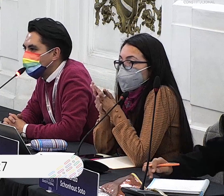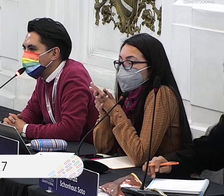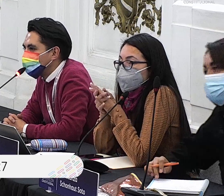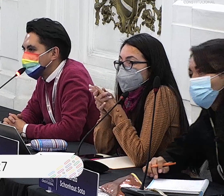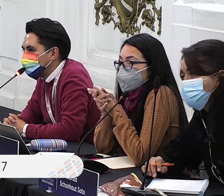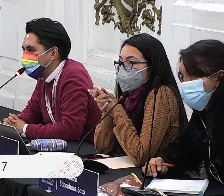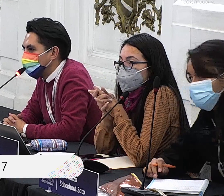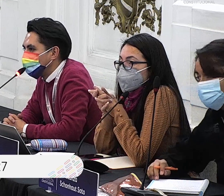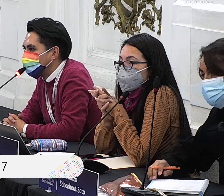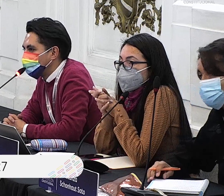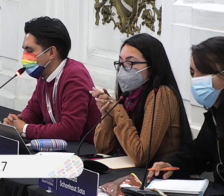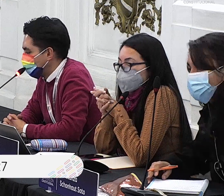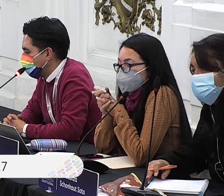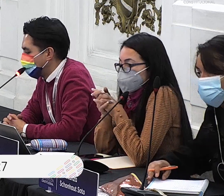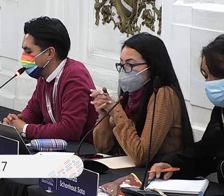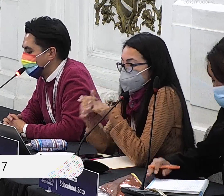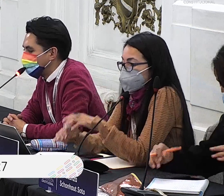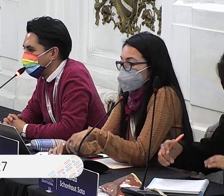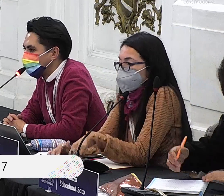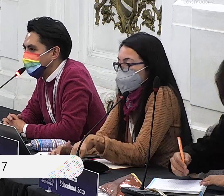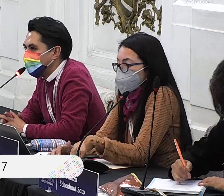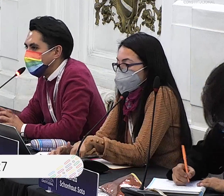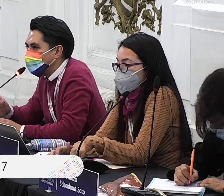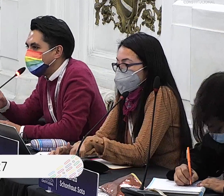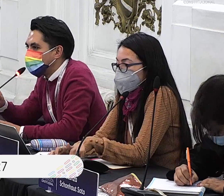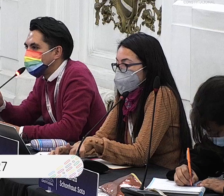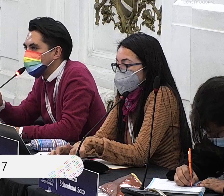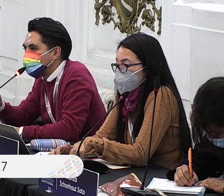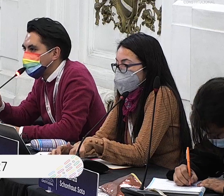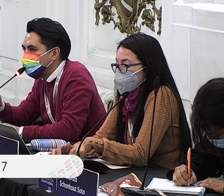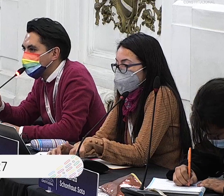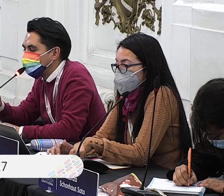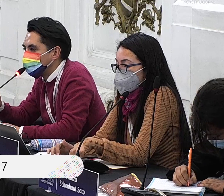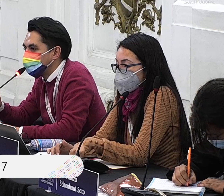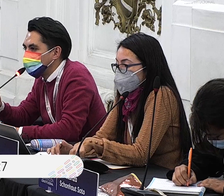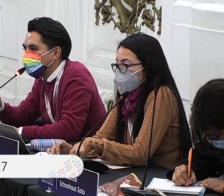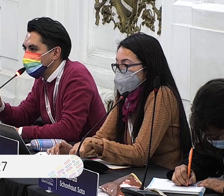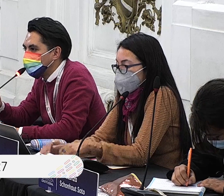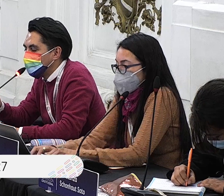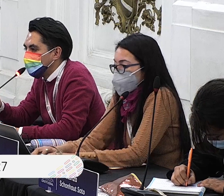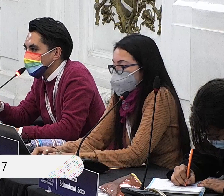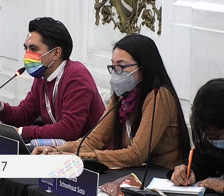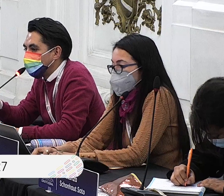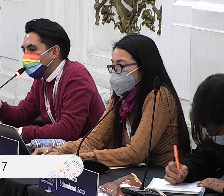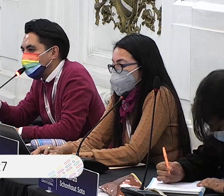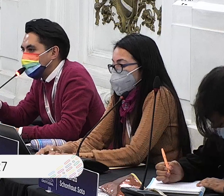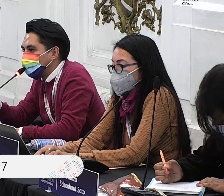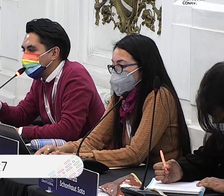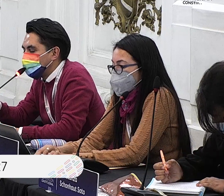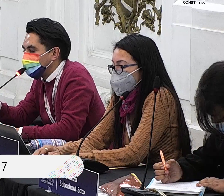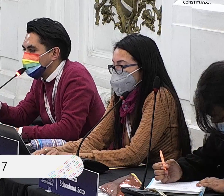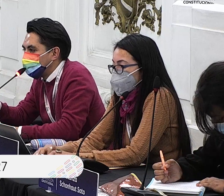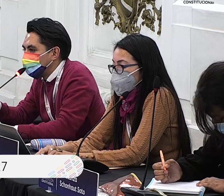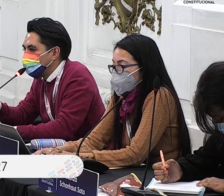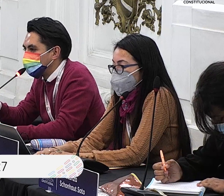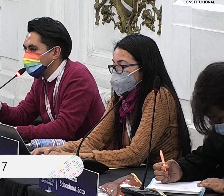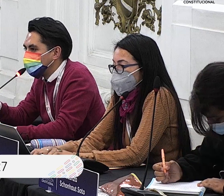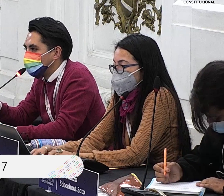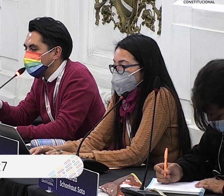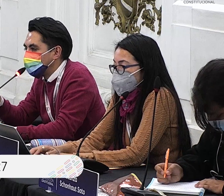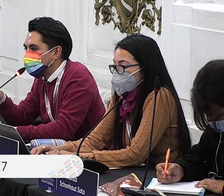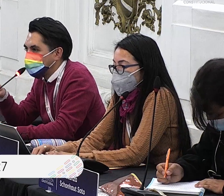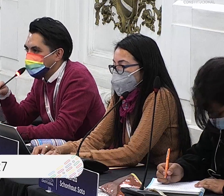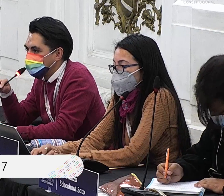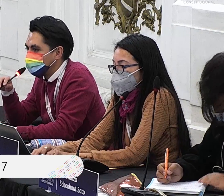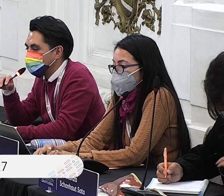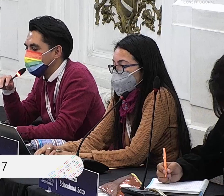dispuestos a colaborar en el proceso. Lo pregunto específicamente porque hay mucha expectativa que nosotros podamos o que esta participación del